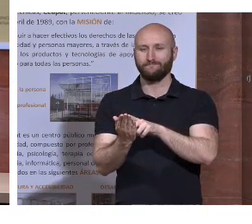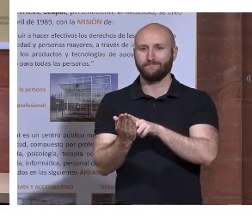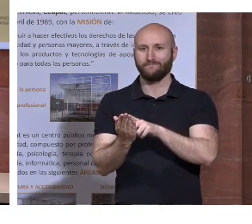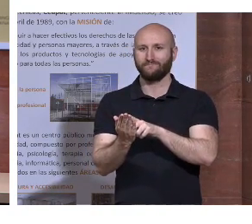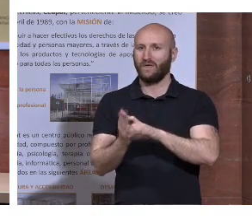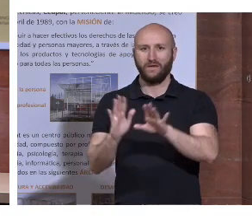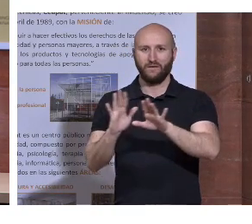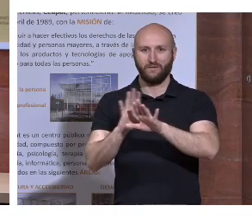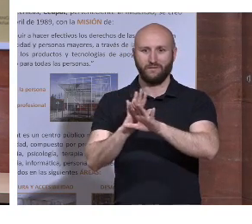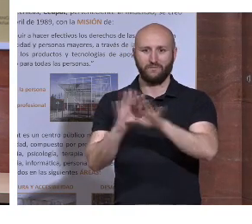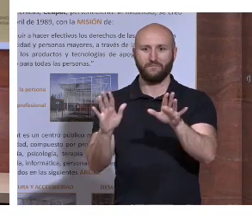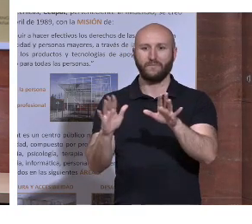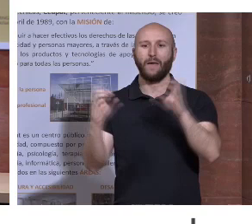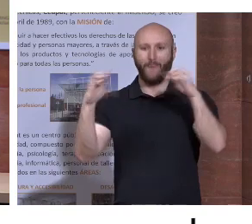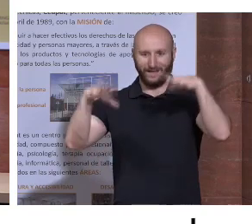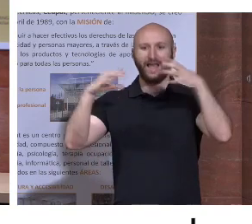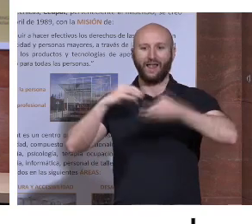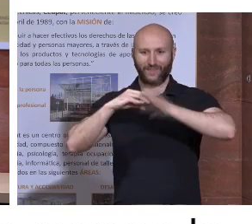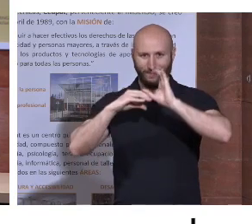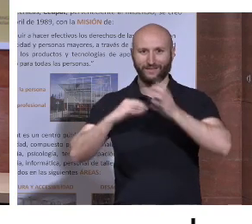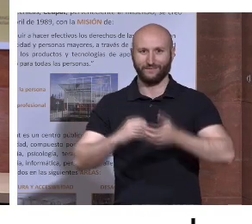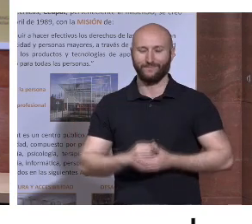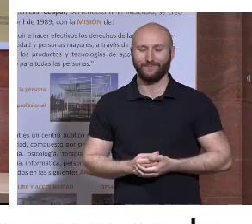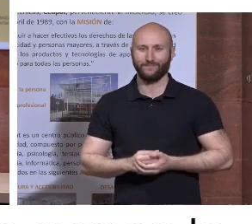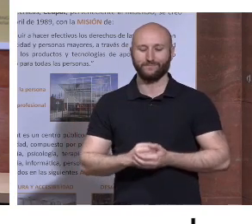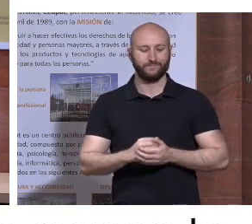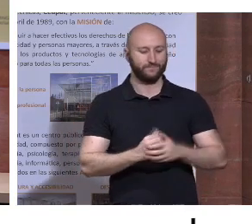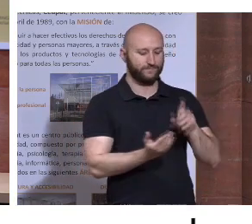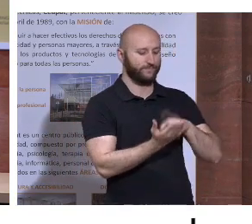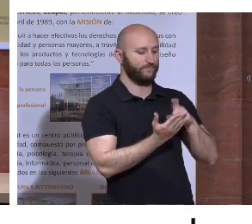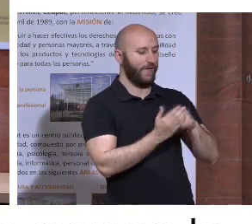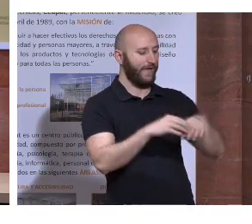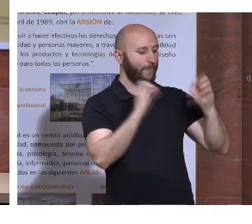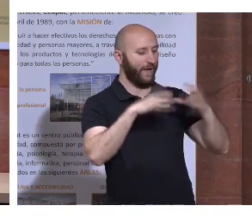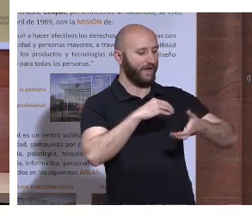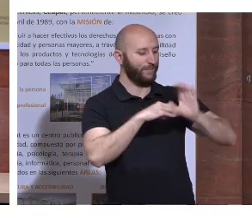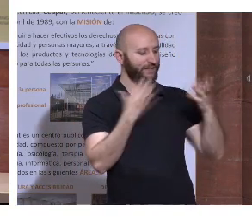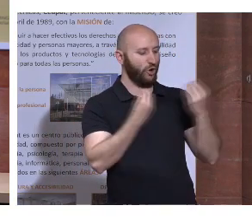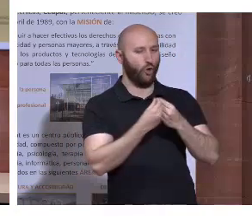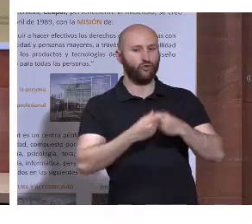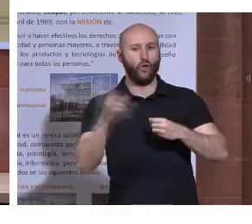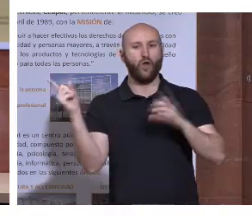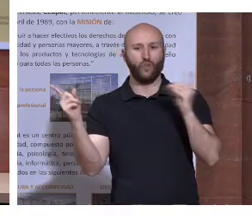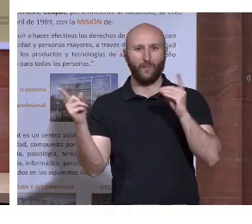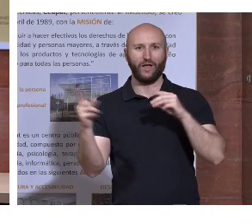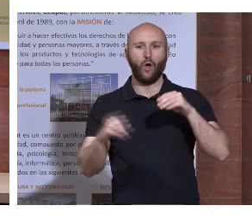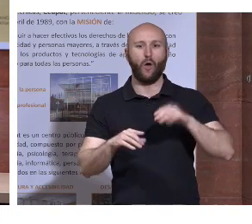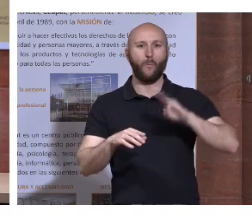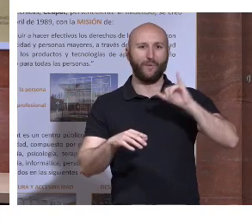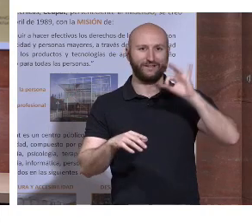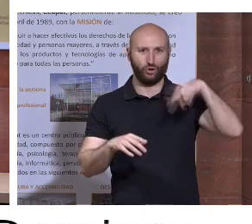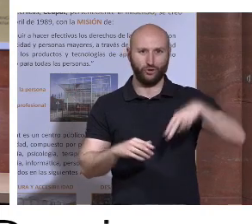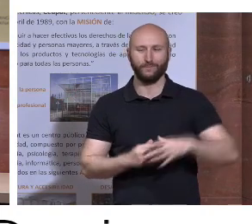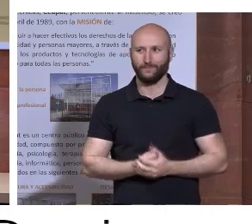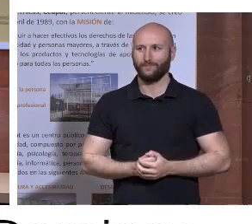vas a poner la magia del CEAPAD. ¿La magia del CEAPAD con sí. Domingo Pisón? Bueno, si quieres, bueno. Sí. Bueno,